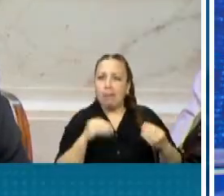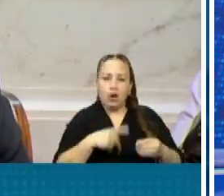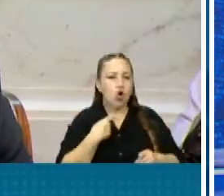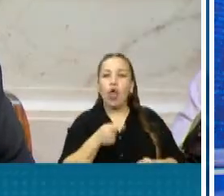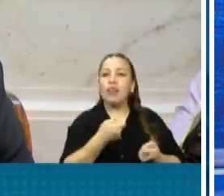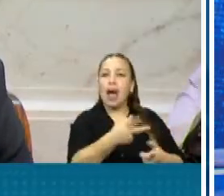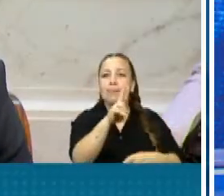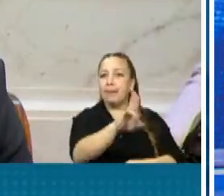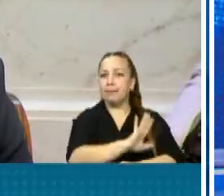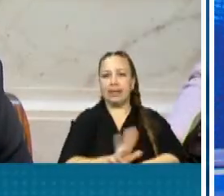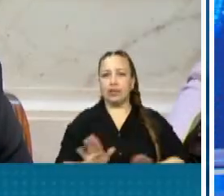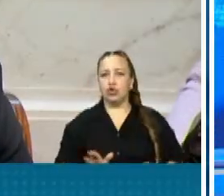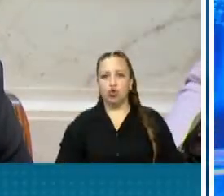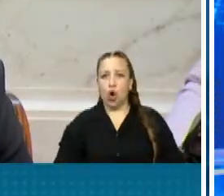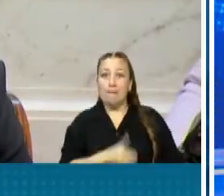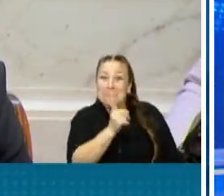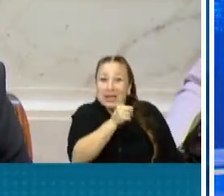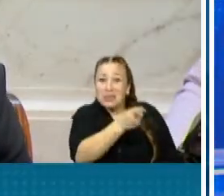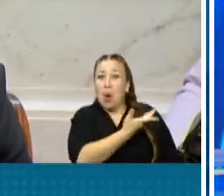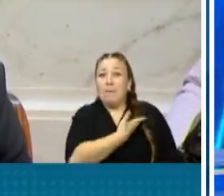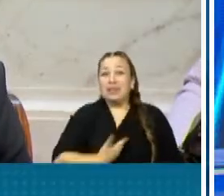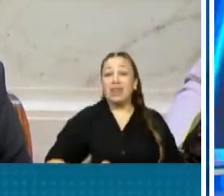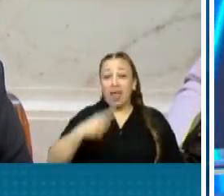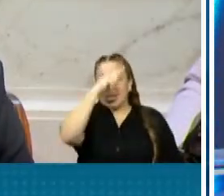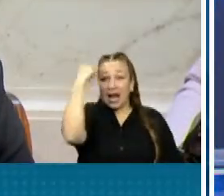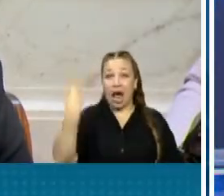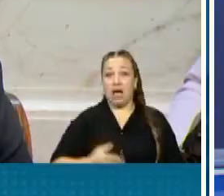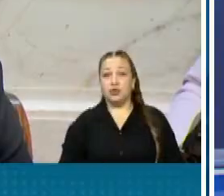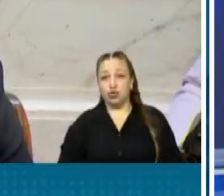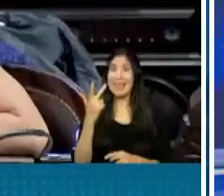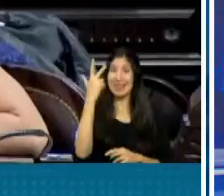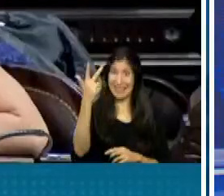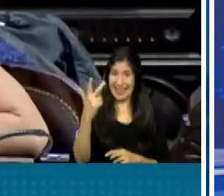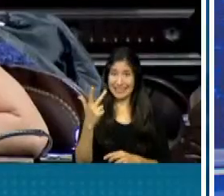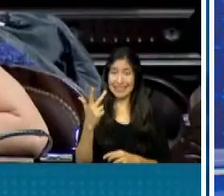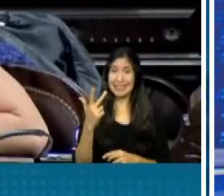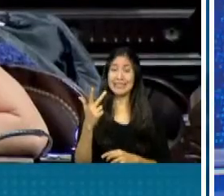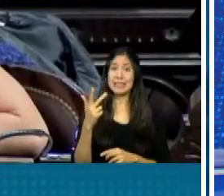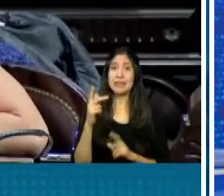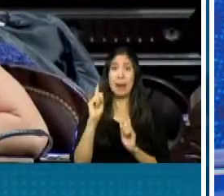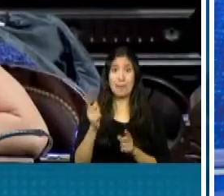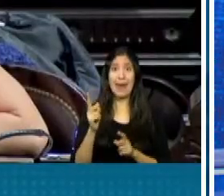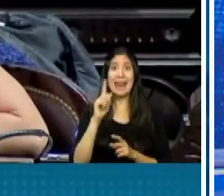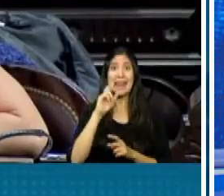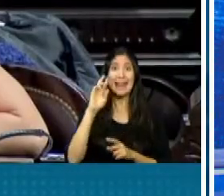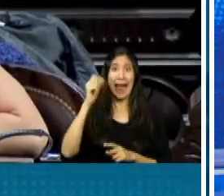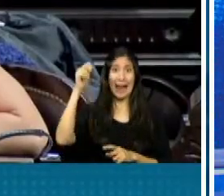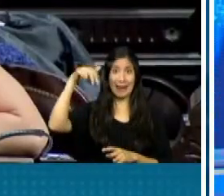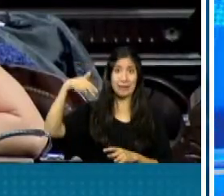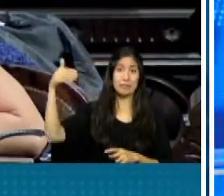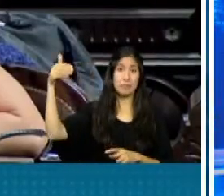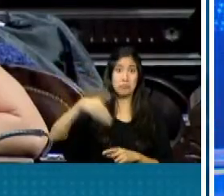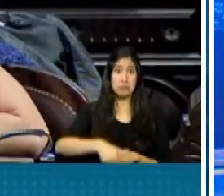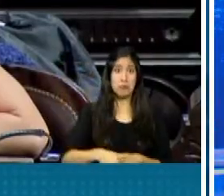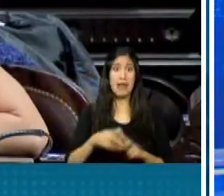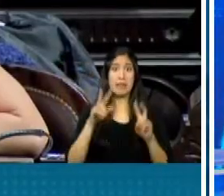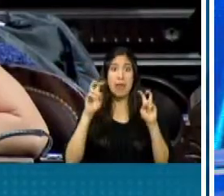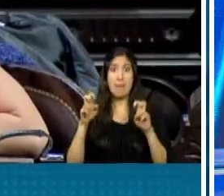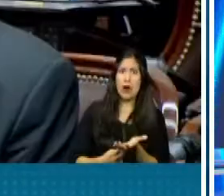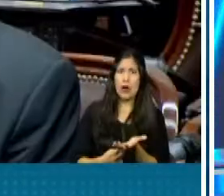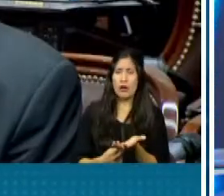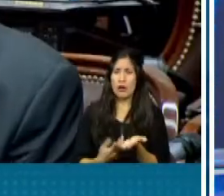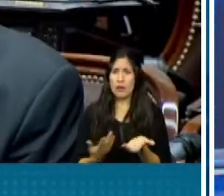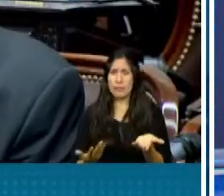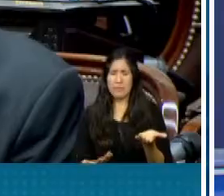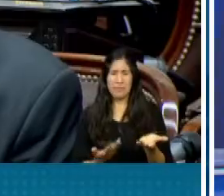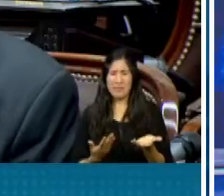¿Viste? O sea, ya lo tienen en claro que existe esa posibilidad. Claro. Seamos sinceros, seamos honestos, van buscando eso, van a buscar el veto del presidente Javier Milei y